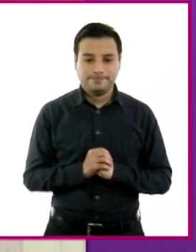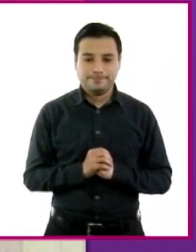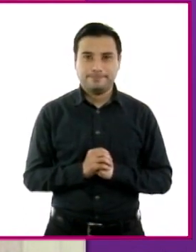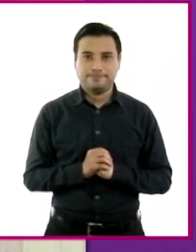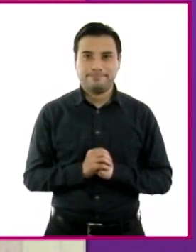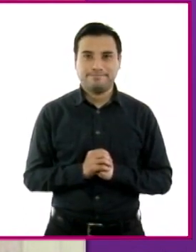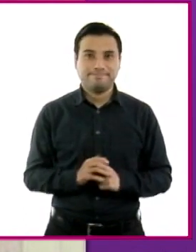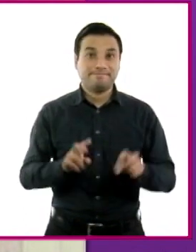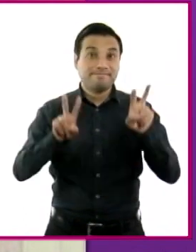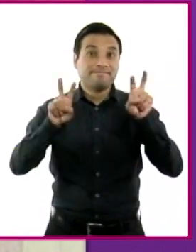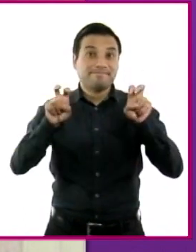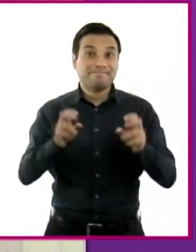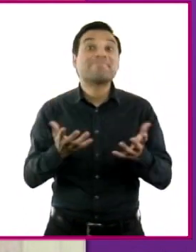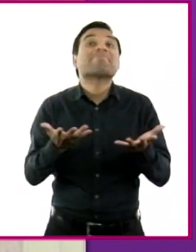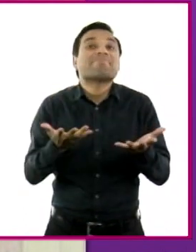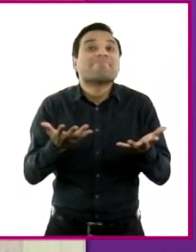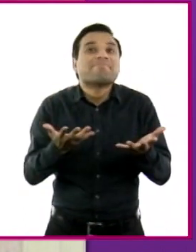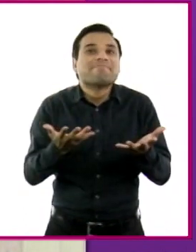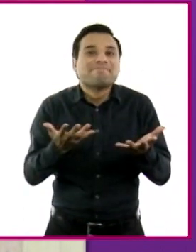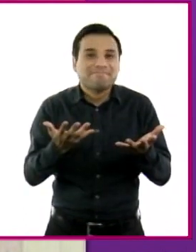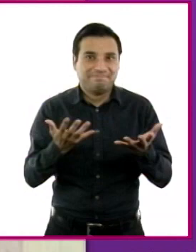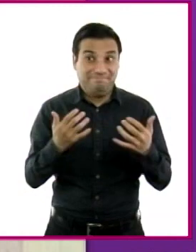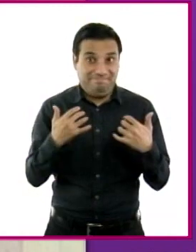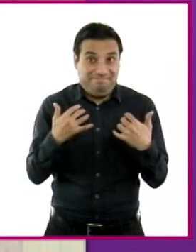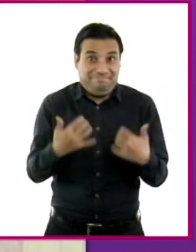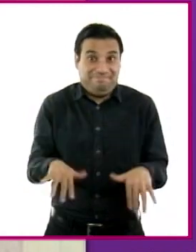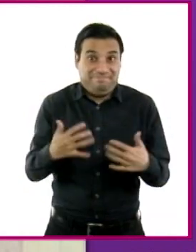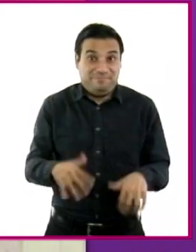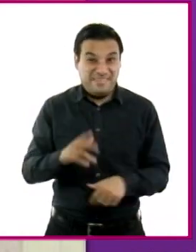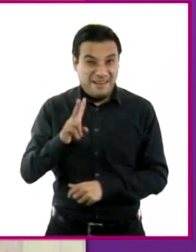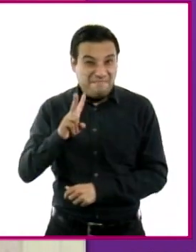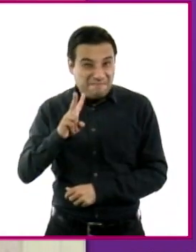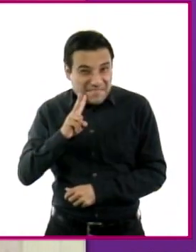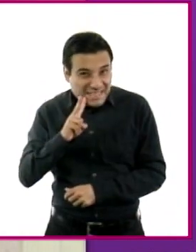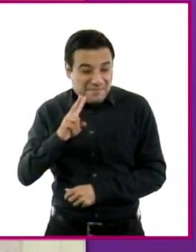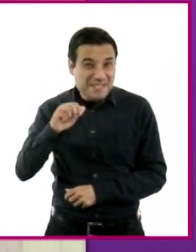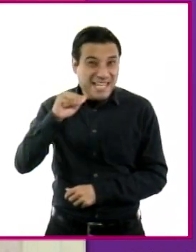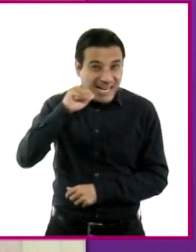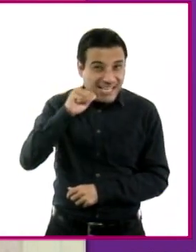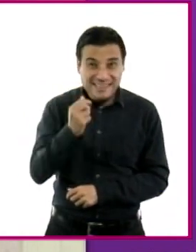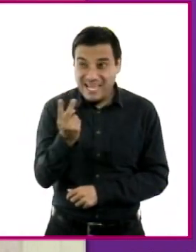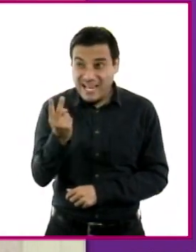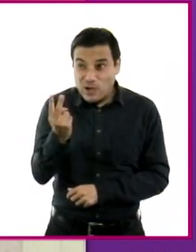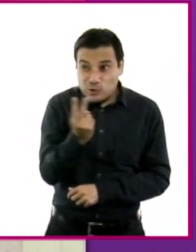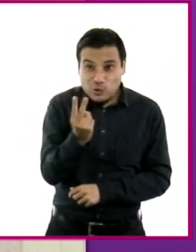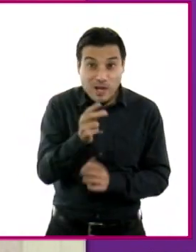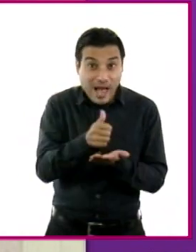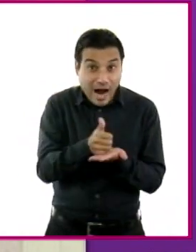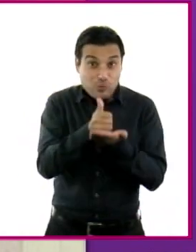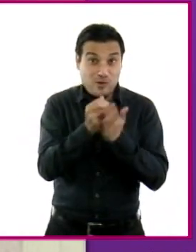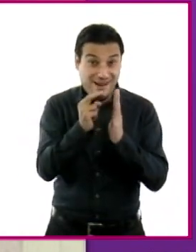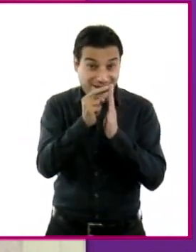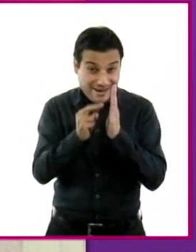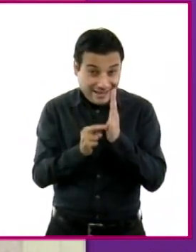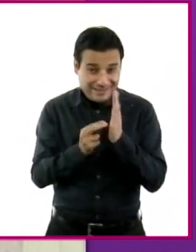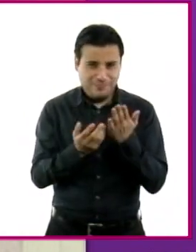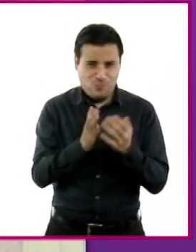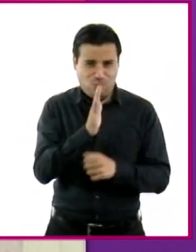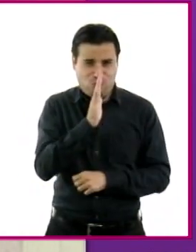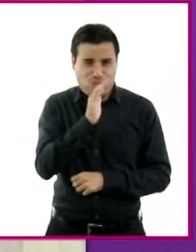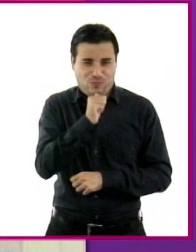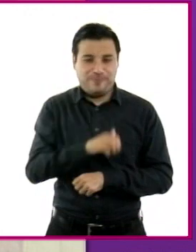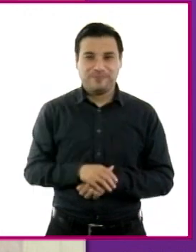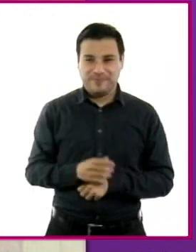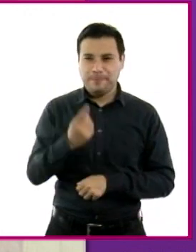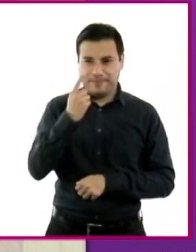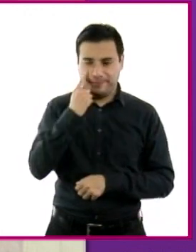¿Qué les pareció el programa de hoy? Nunca me hubiera imaginado que Vladimir Molotov y Agatha Shadow pudieran ayudarnos en algo. ¿por qué no